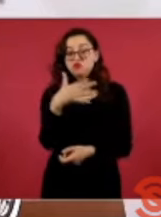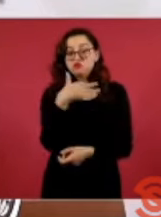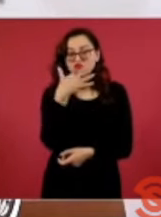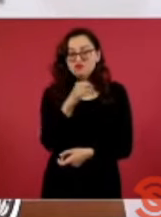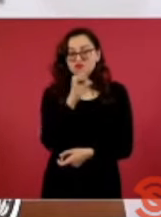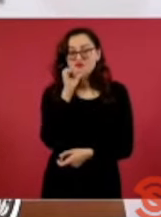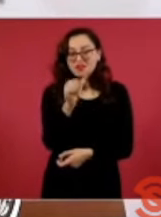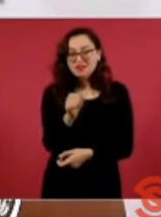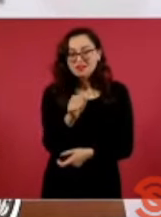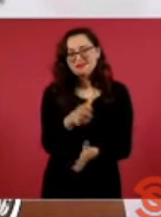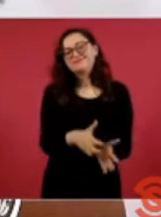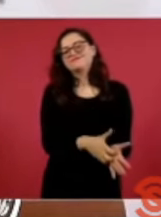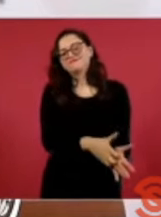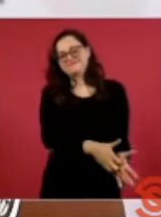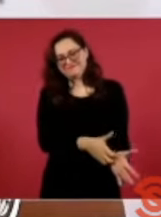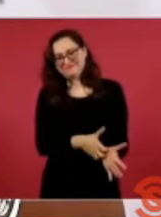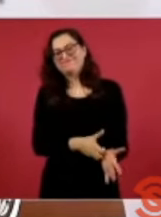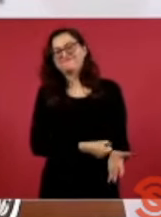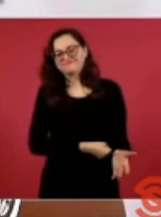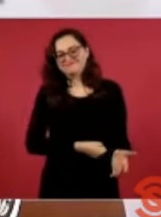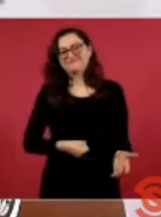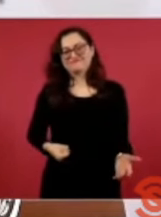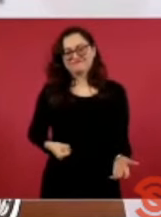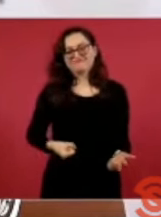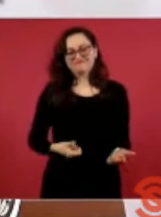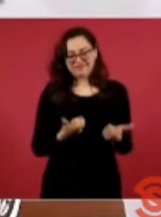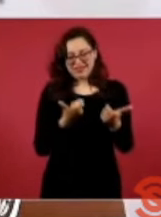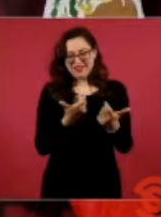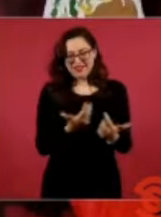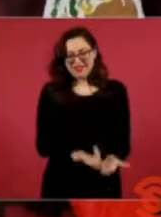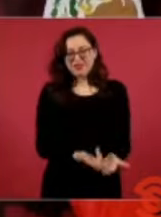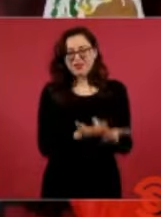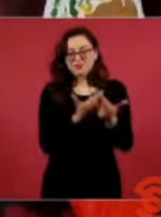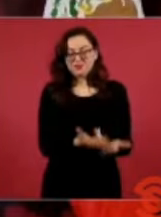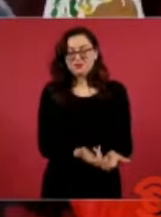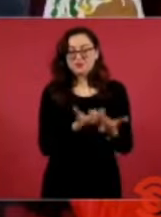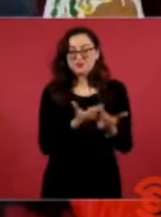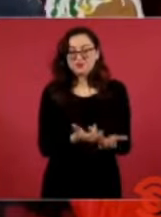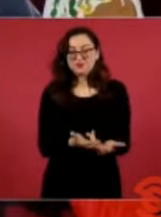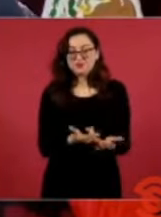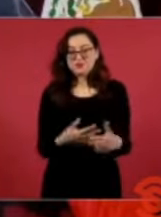agréguenle a esto la austeridad y van a ver que